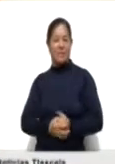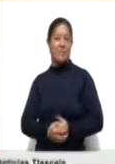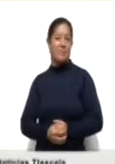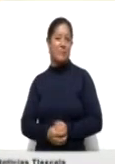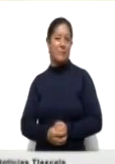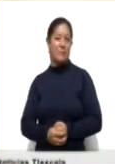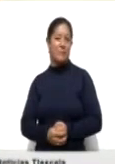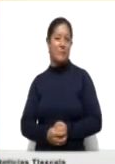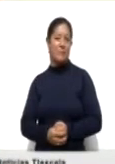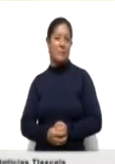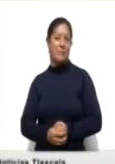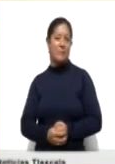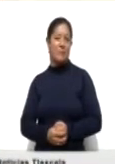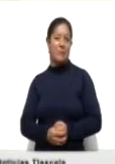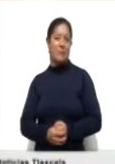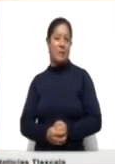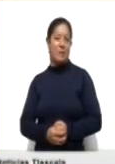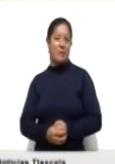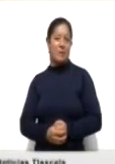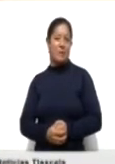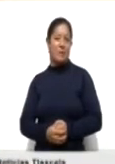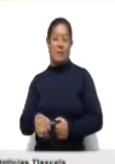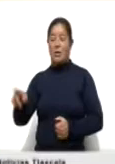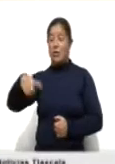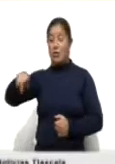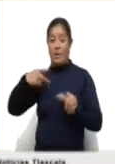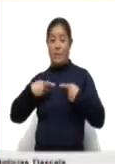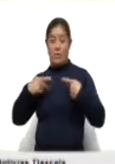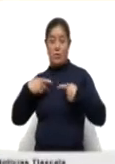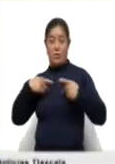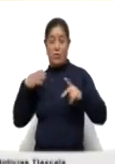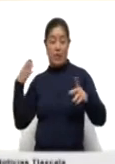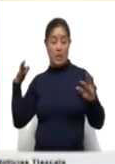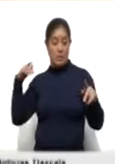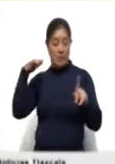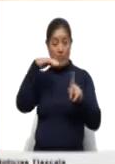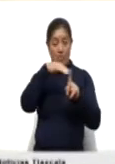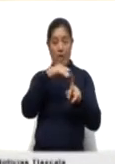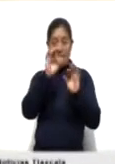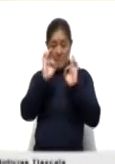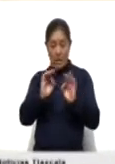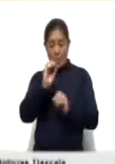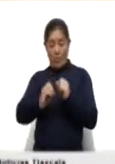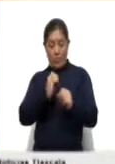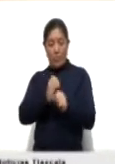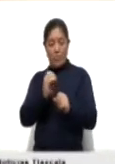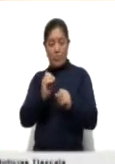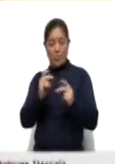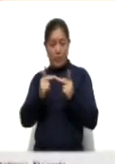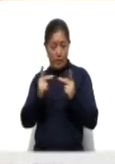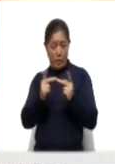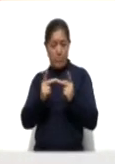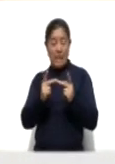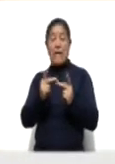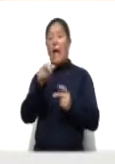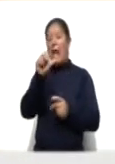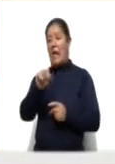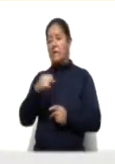recursos públicos se apliquen de manera correcta y oportuna. Y con ello